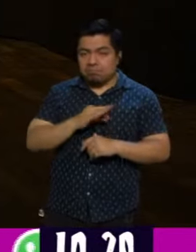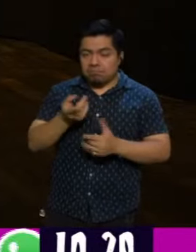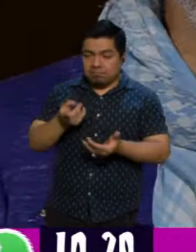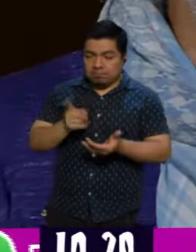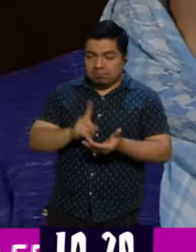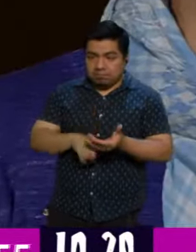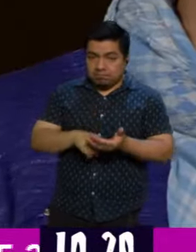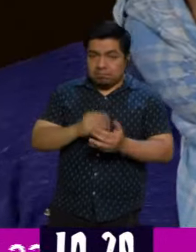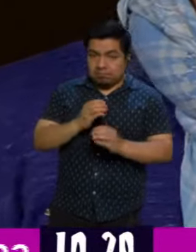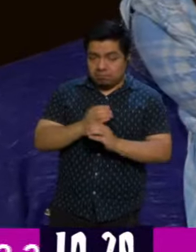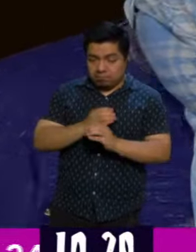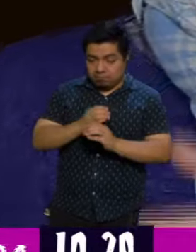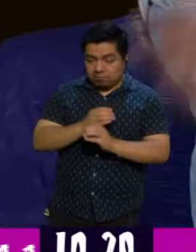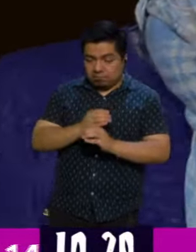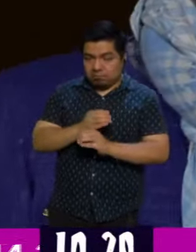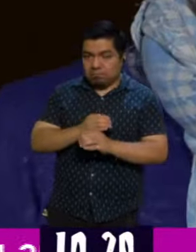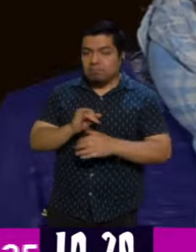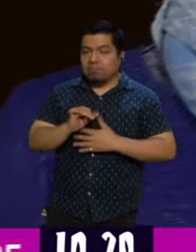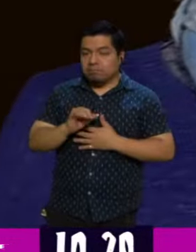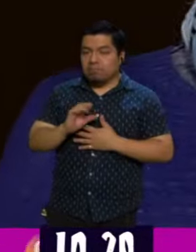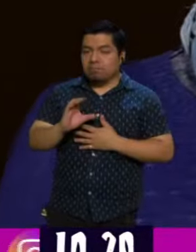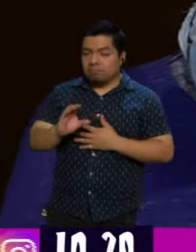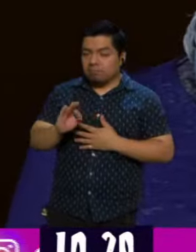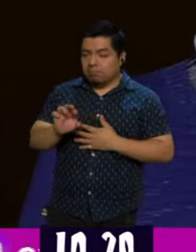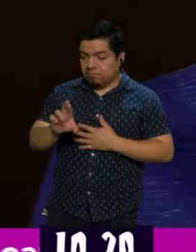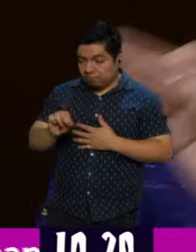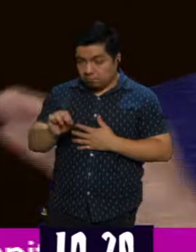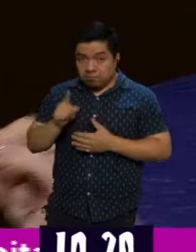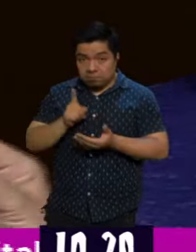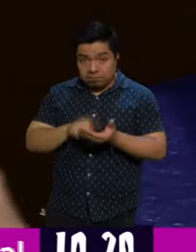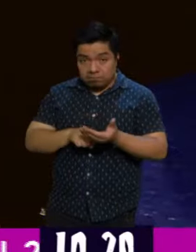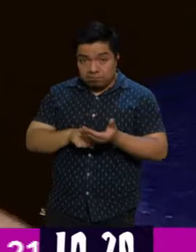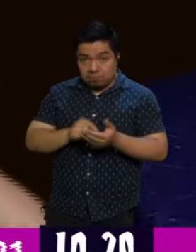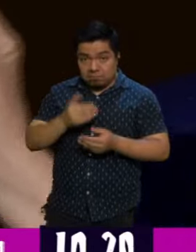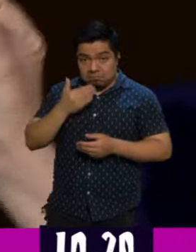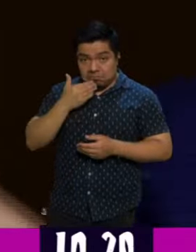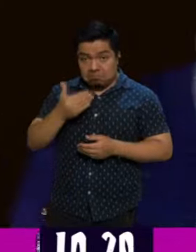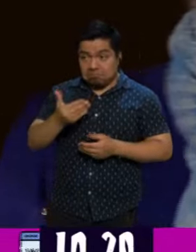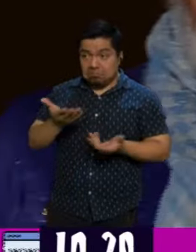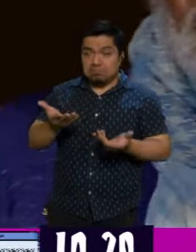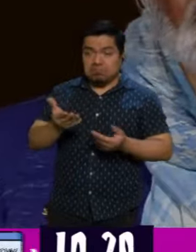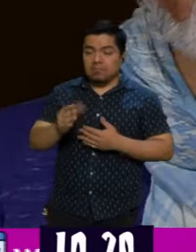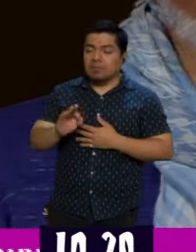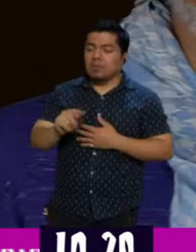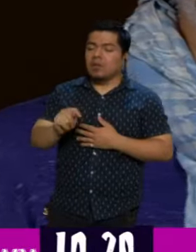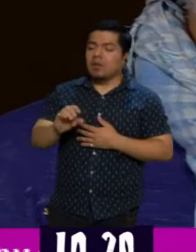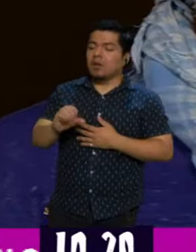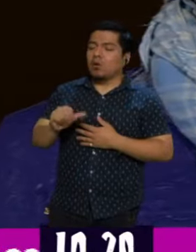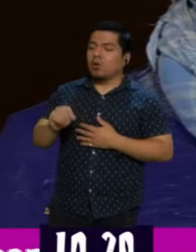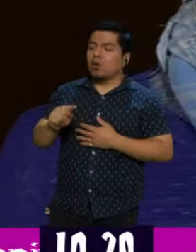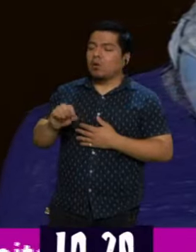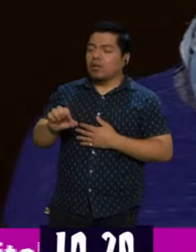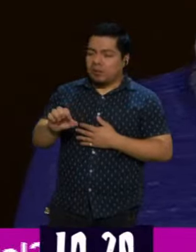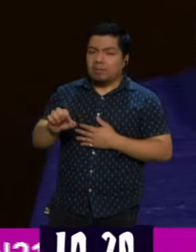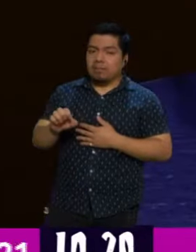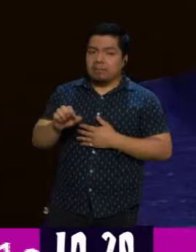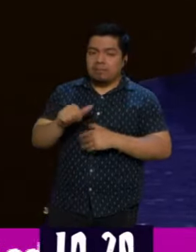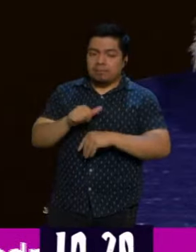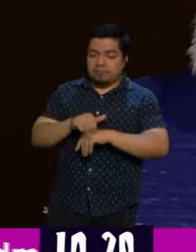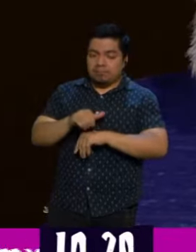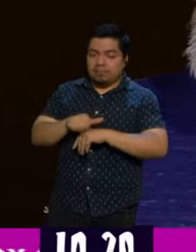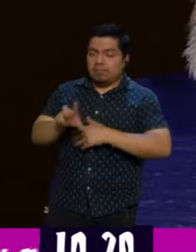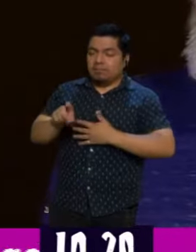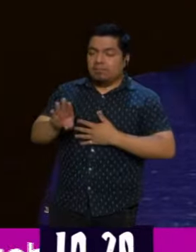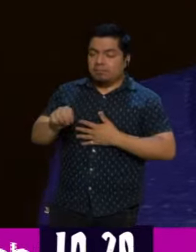también comedera. Es un café. Pueden tomar su café. ¿Qué palitos, foro? El Tecolote. El Tecolote, sí. Número